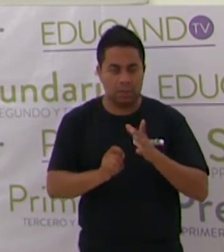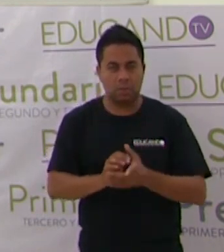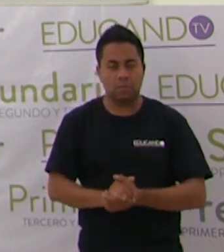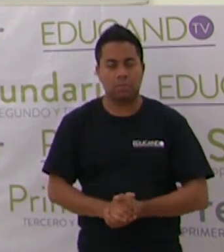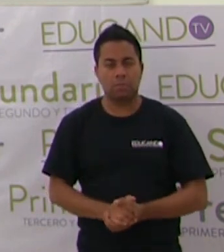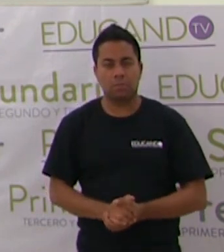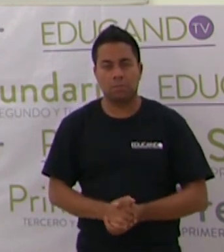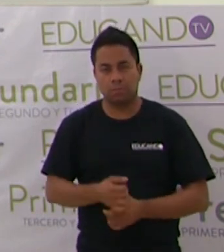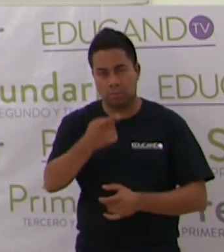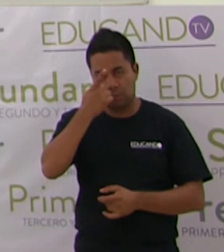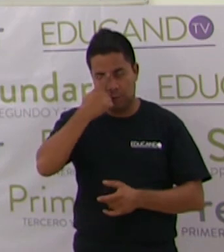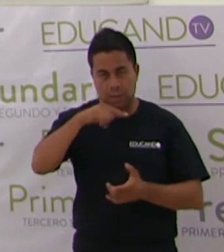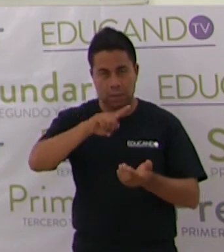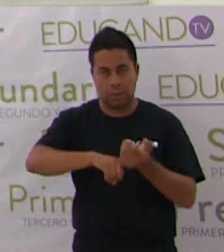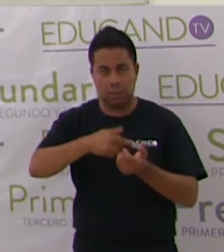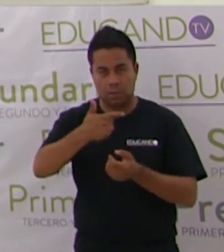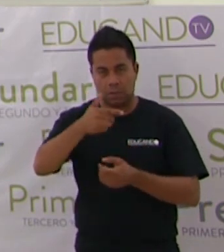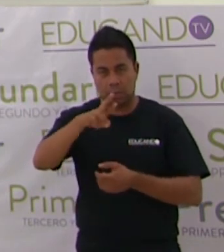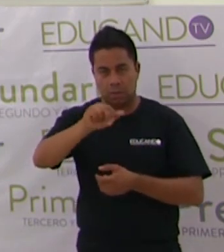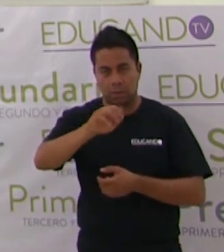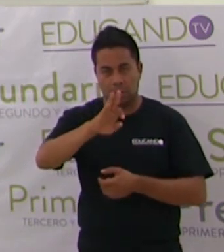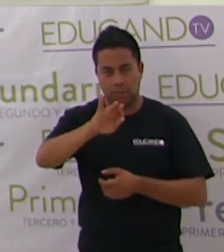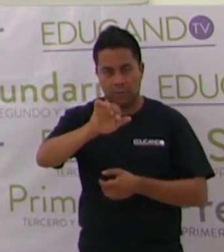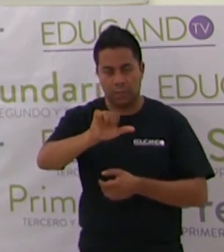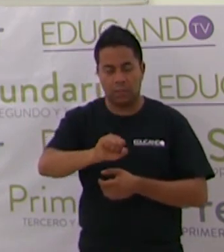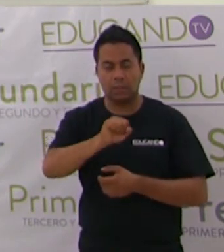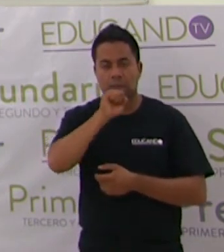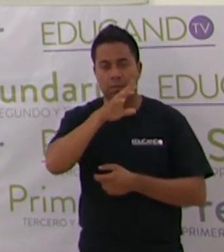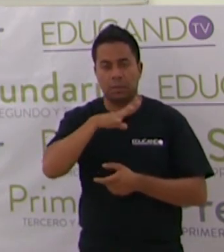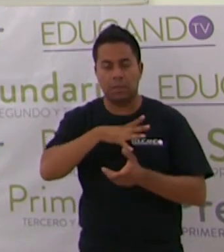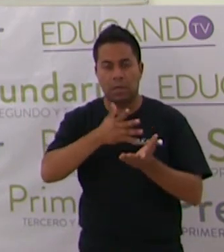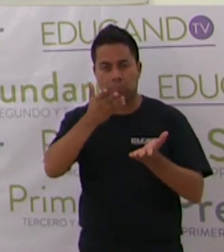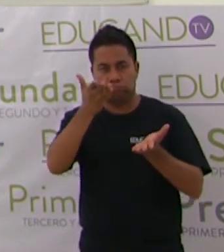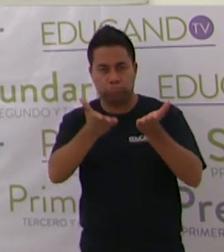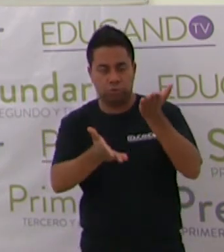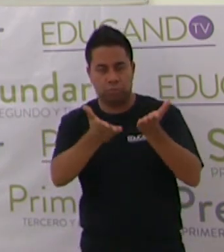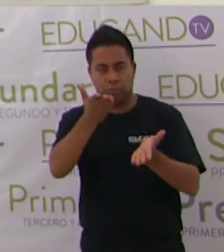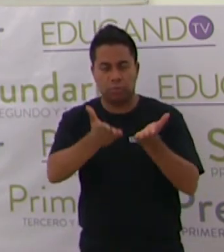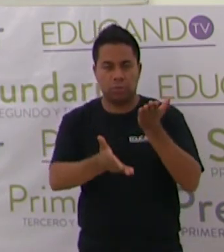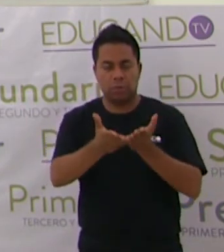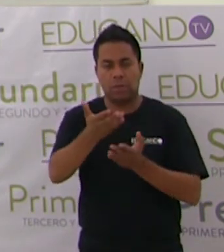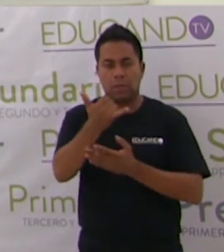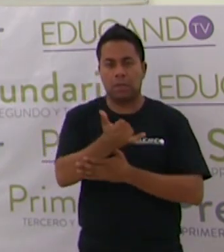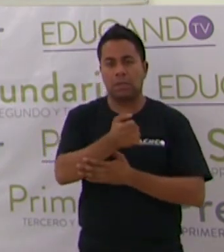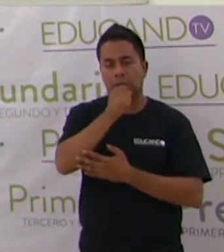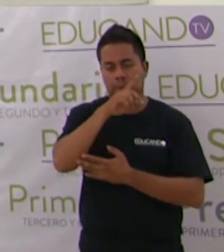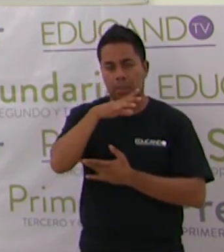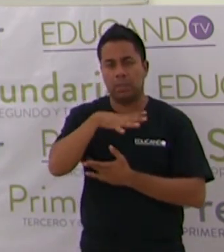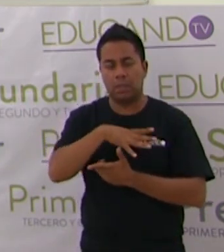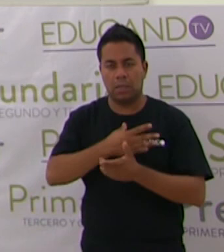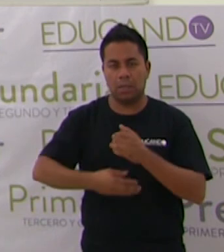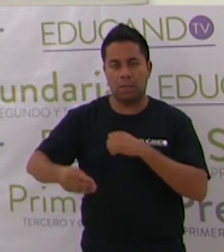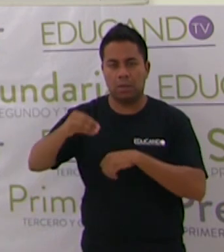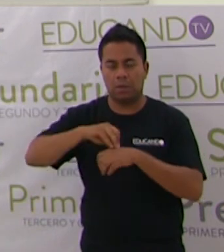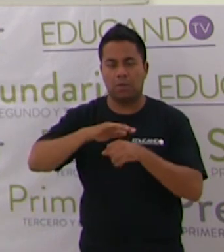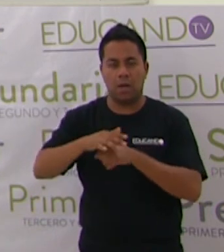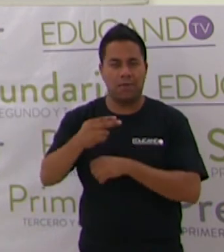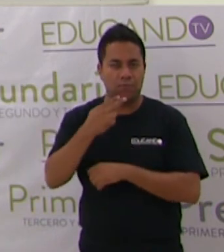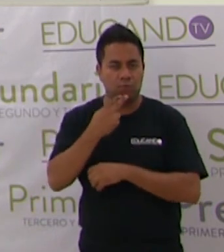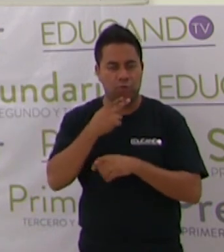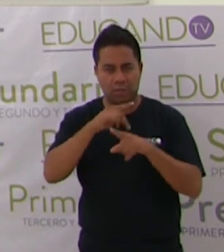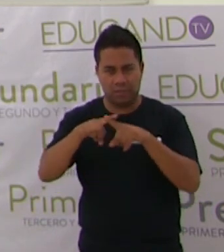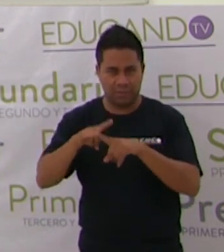En las gráficas también hay proporcionalidad y también existen